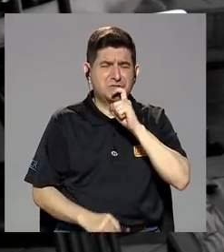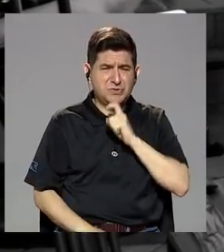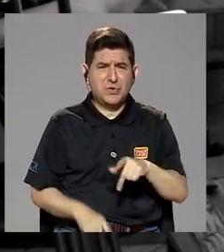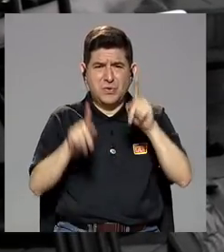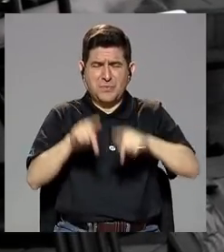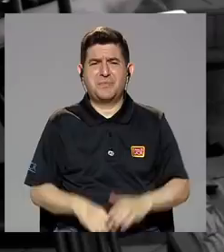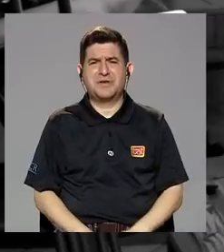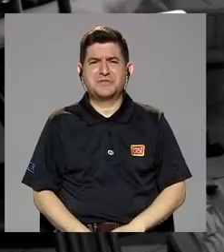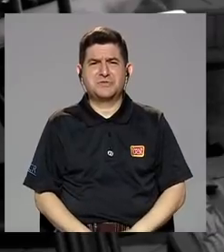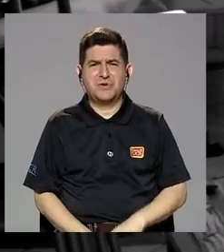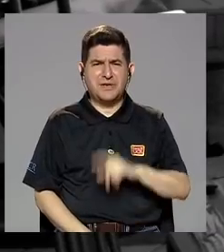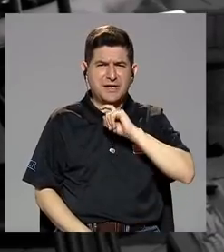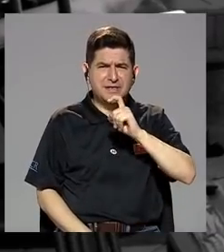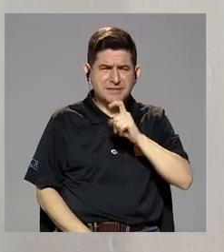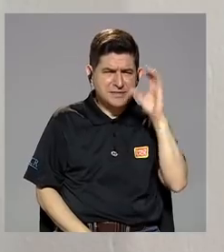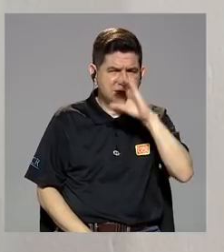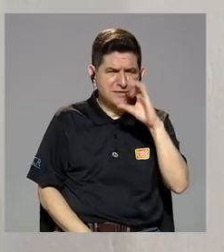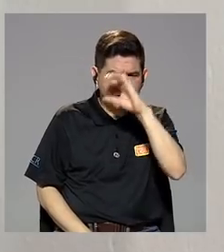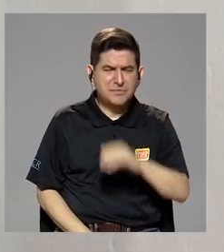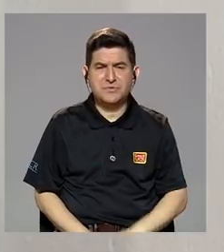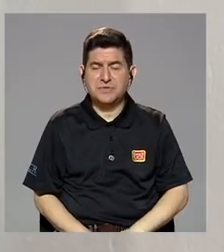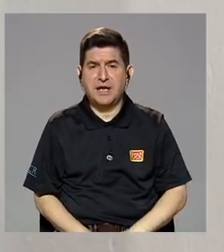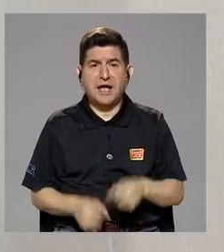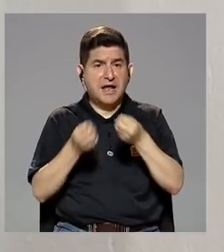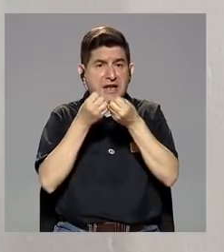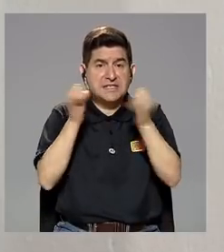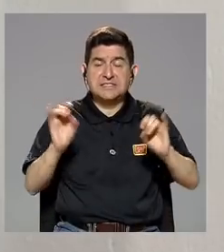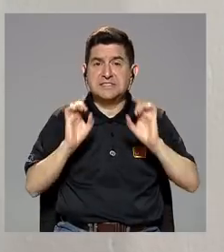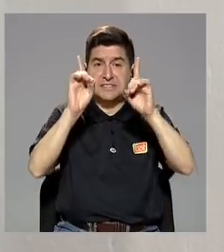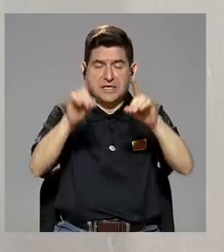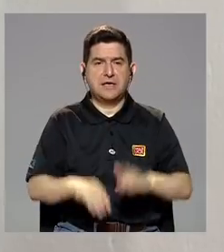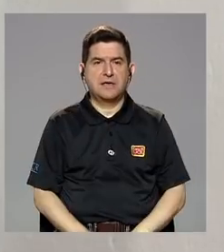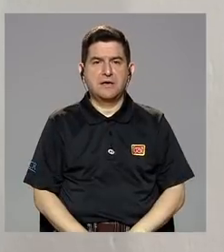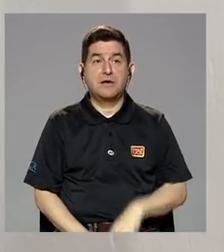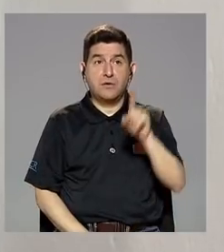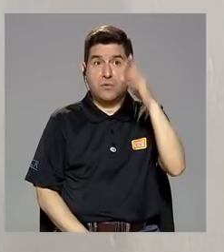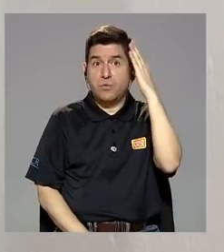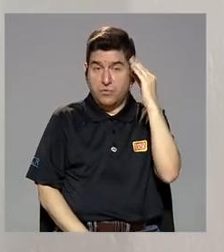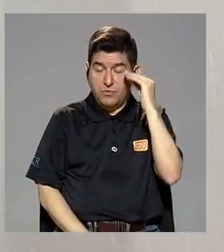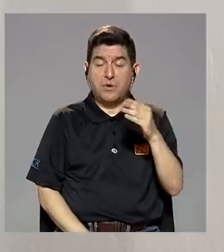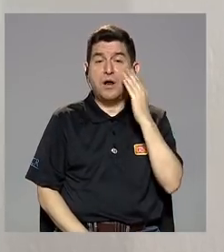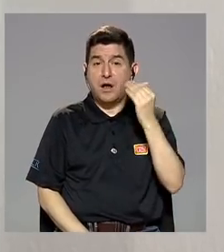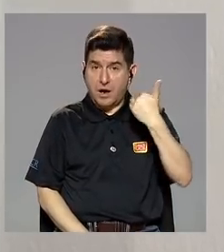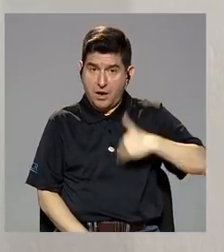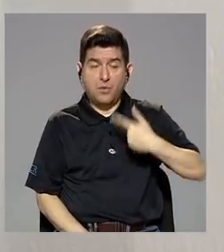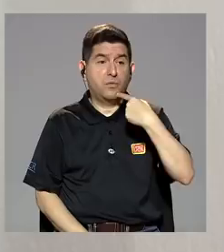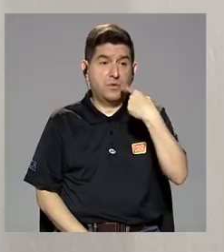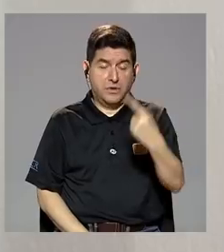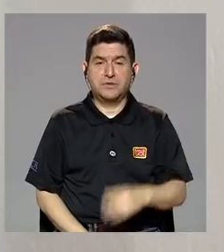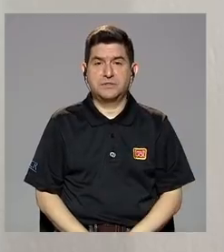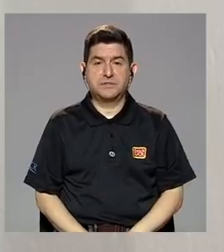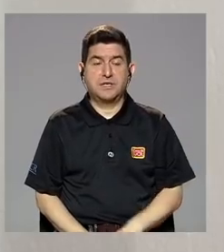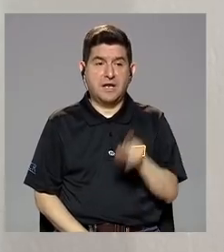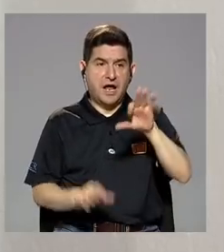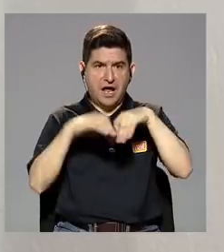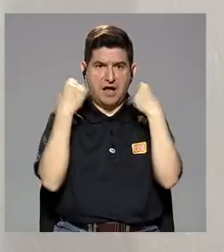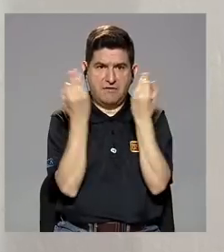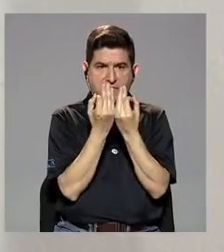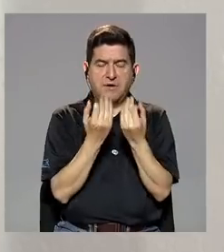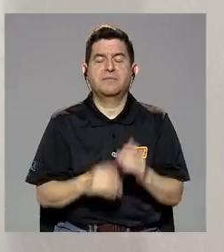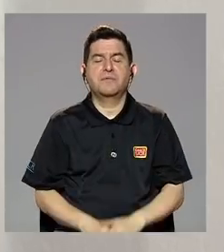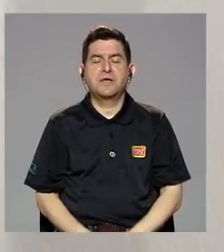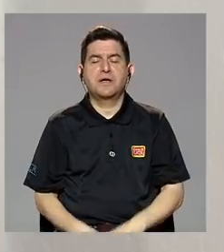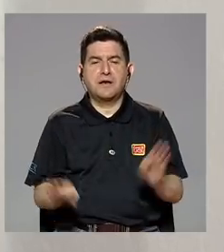y sin mucha educación y me acuerdo que había una anécdota que mi abuelo dice cuentan en la familia que tenía que encerrar a mi